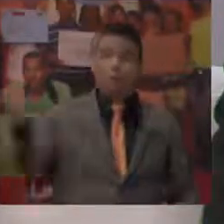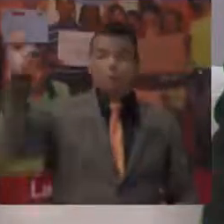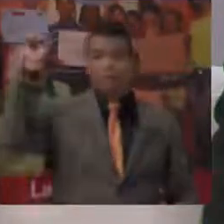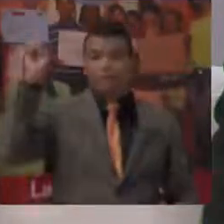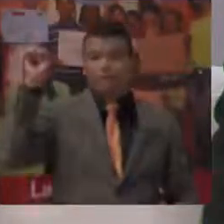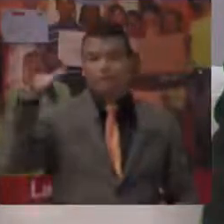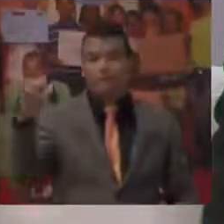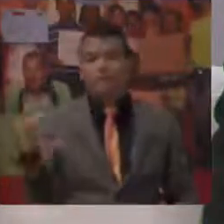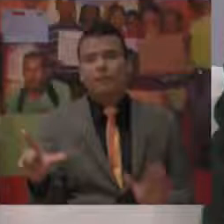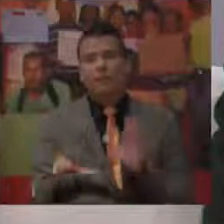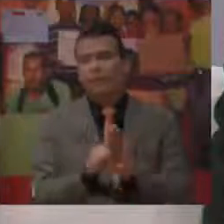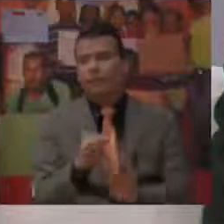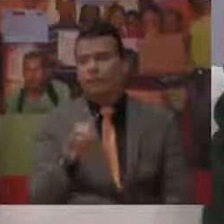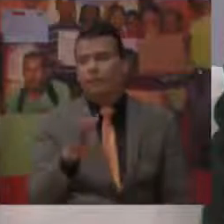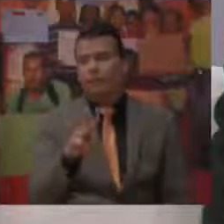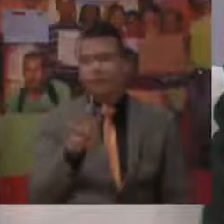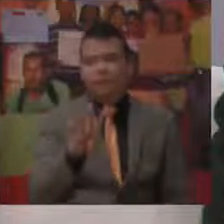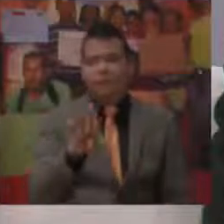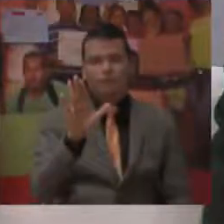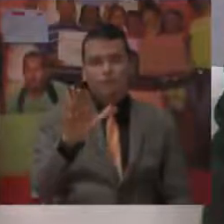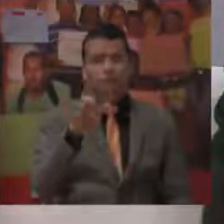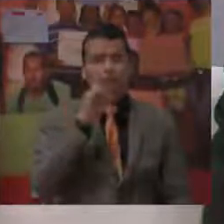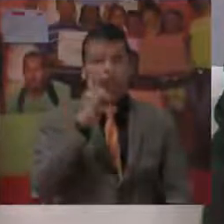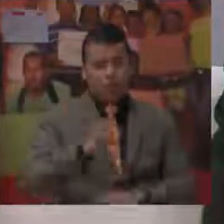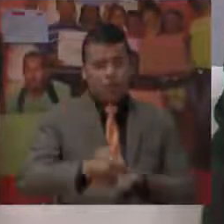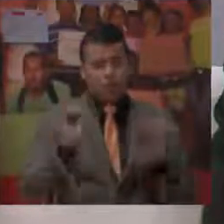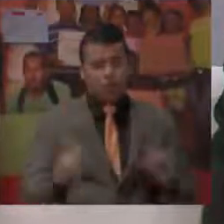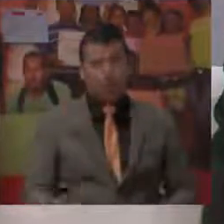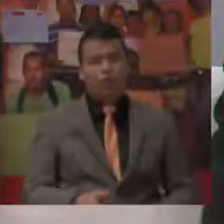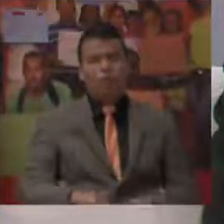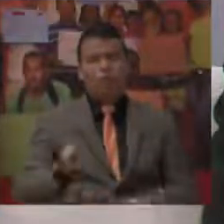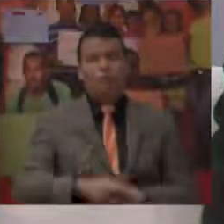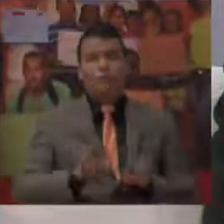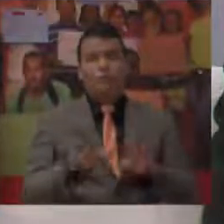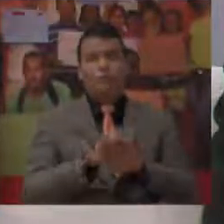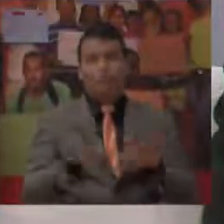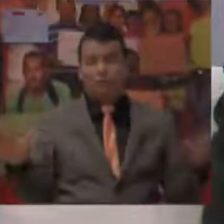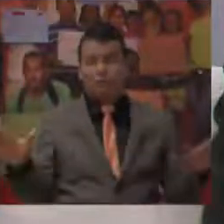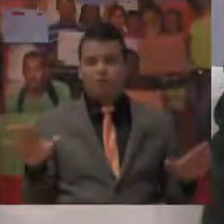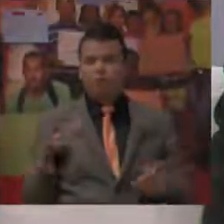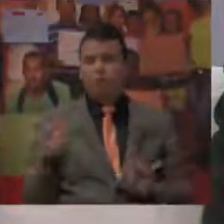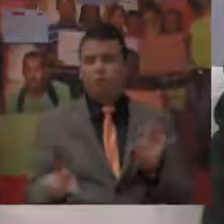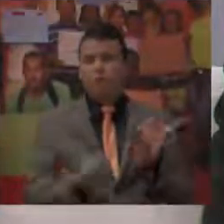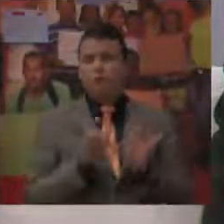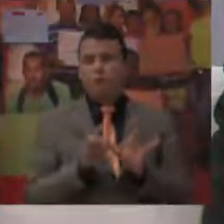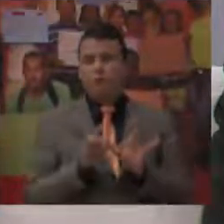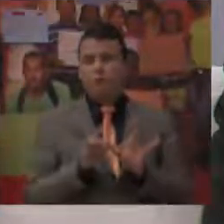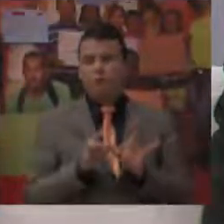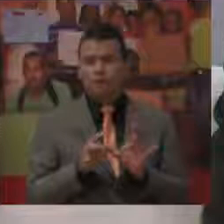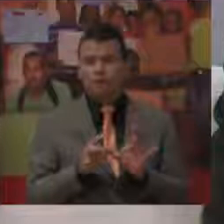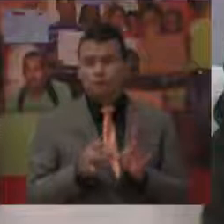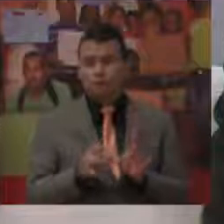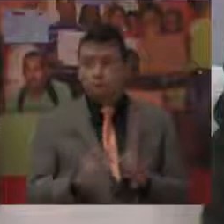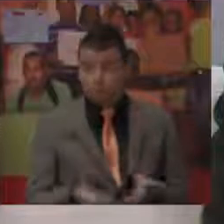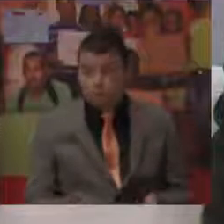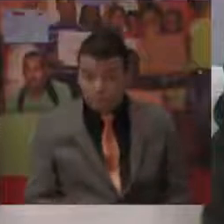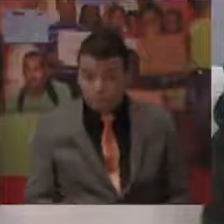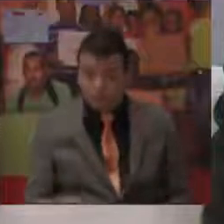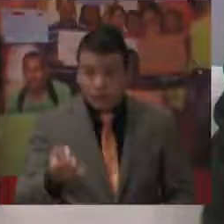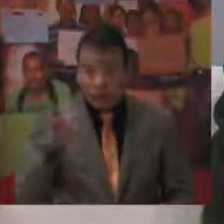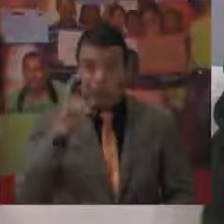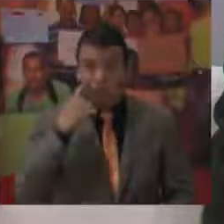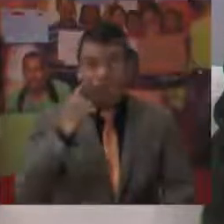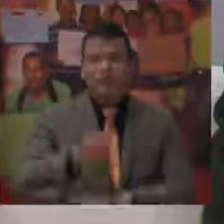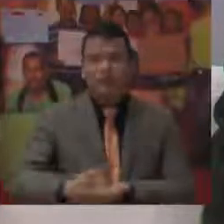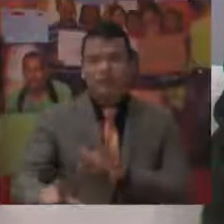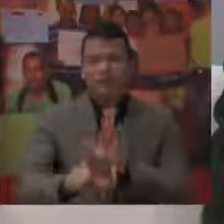Después salió la ley 1424, la que normalizaba esto. Todo sería perfecto si no hubiese habido un acto